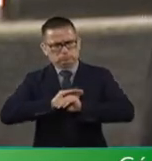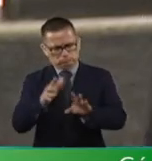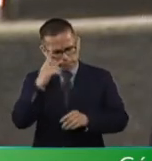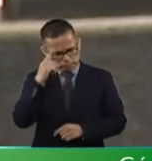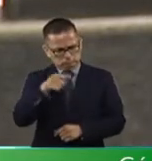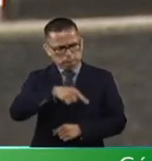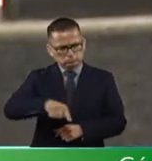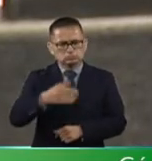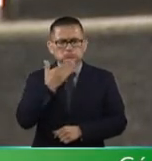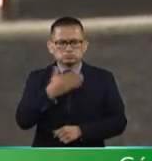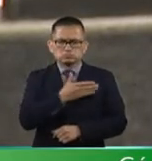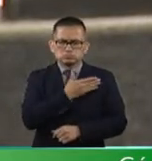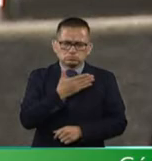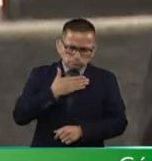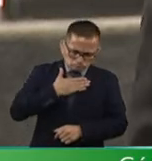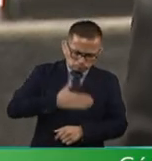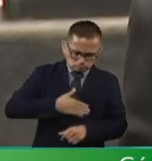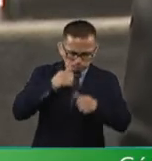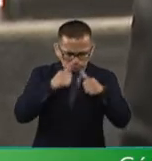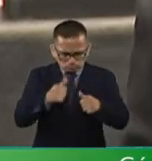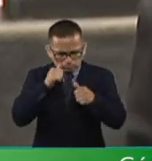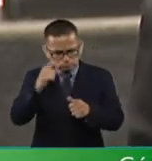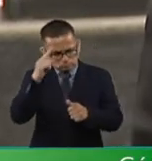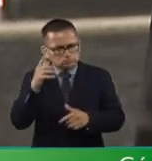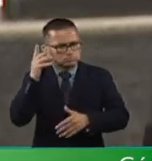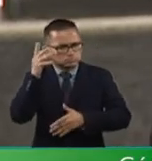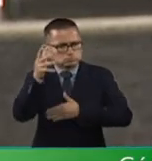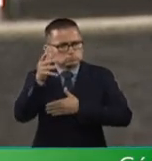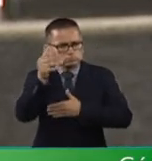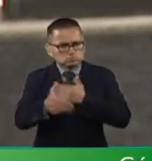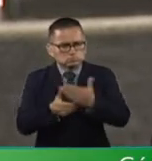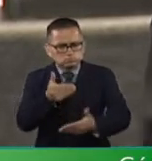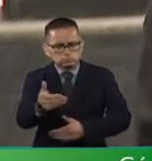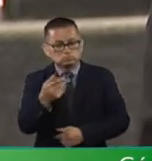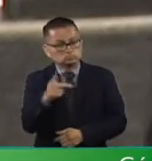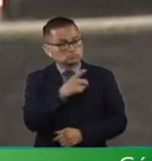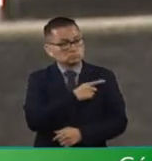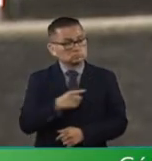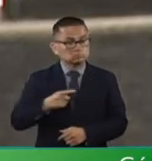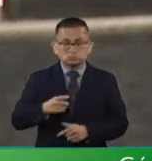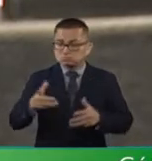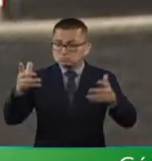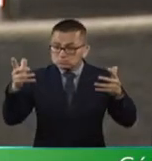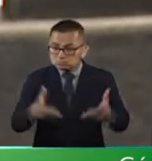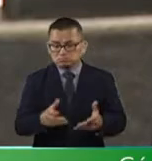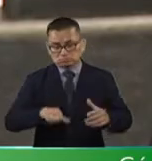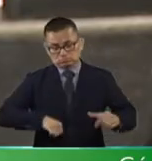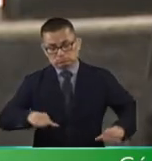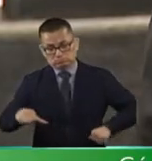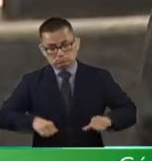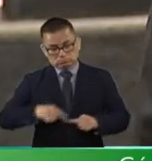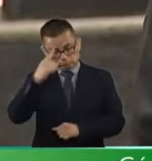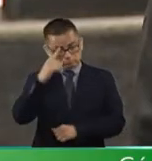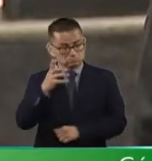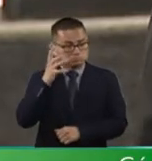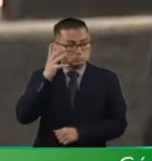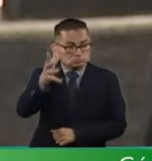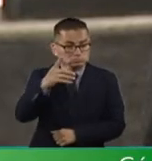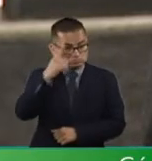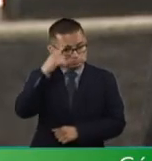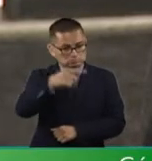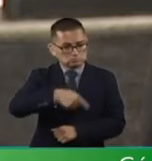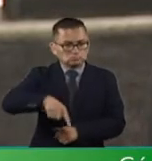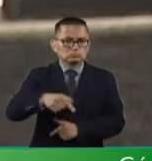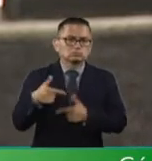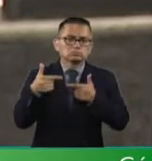intergeneracional en nuestro país pero es algo que se tiene que demostrar con acciones de gobierno con visión de futuro y pensando en las próximas